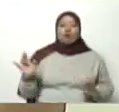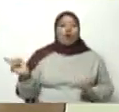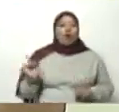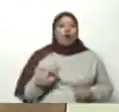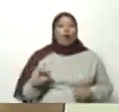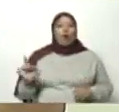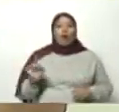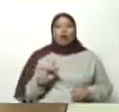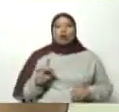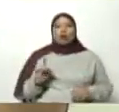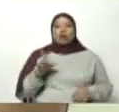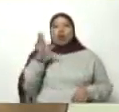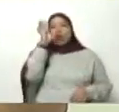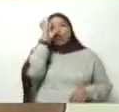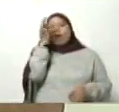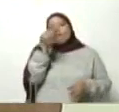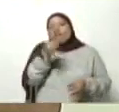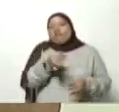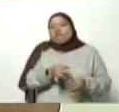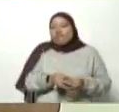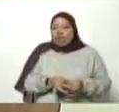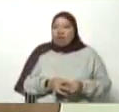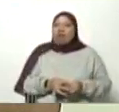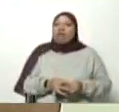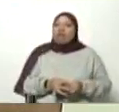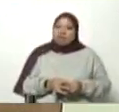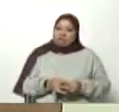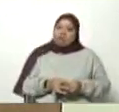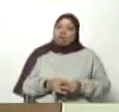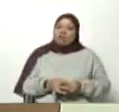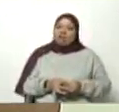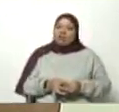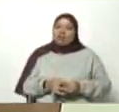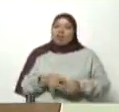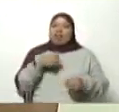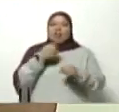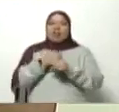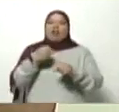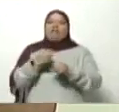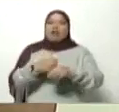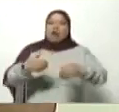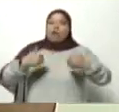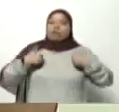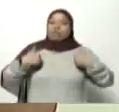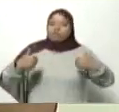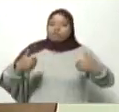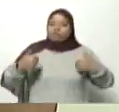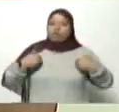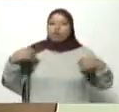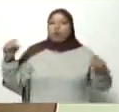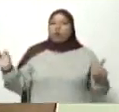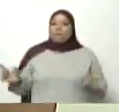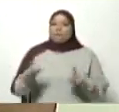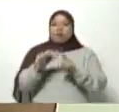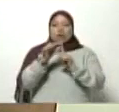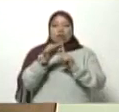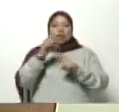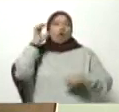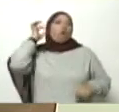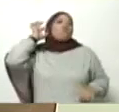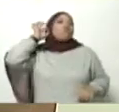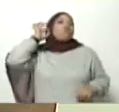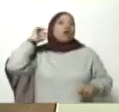O ponen, ¿cómo se llaman? Se compromete por su palabra de mujer o de